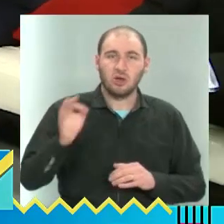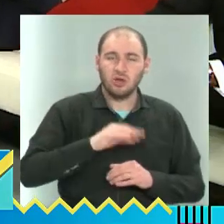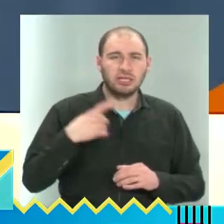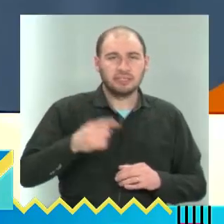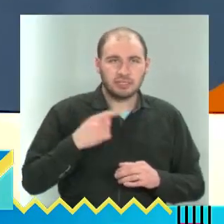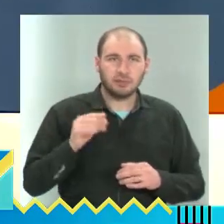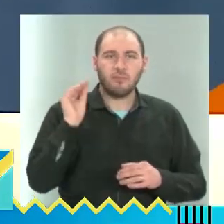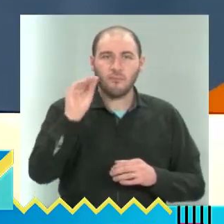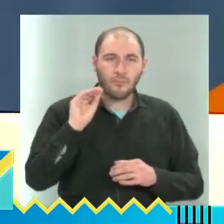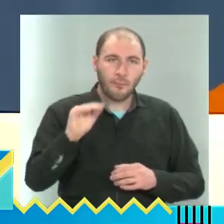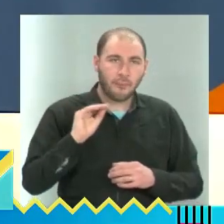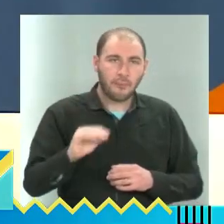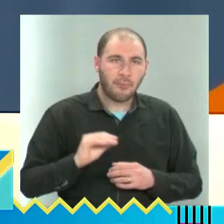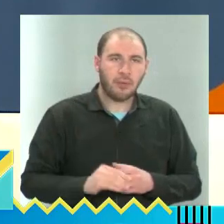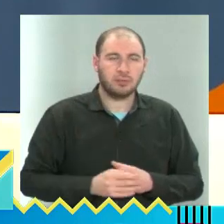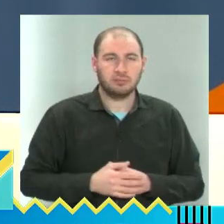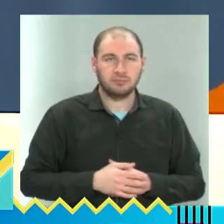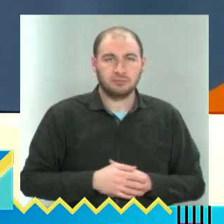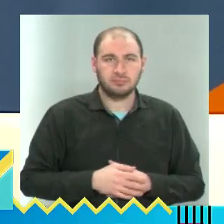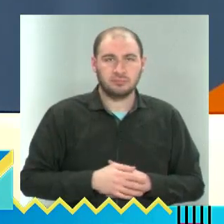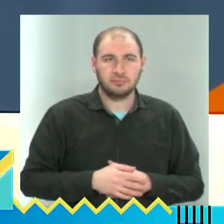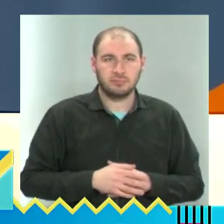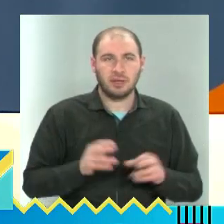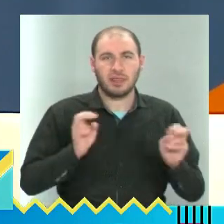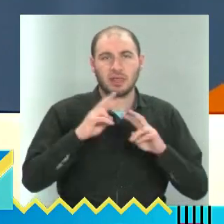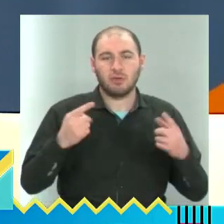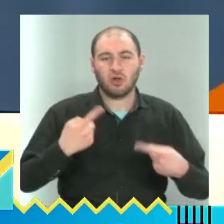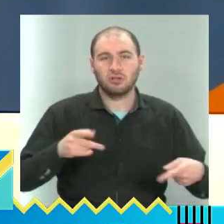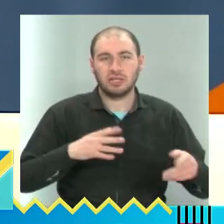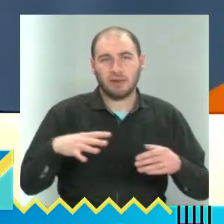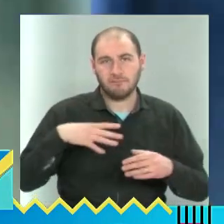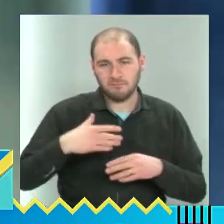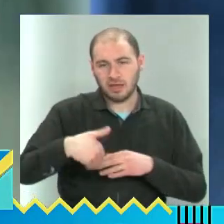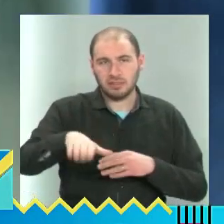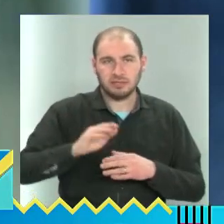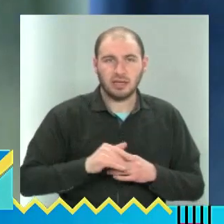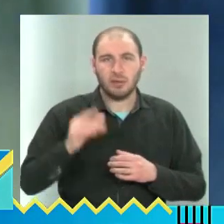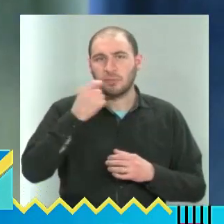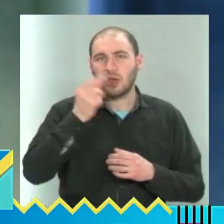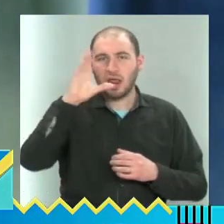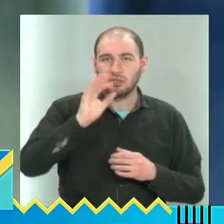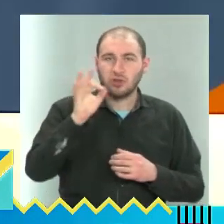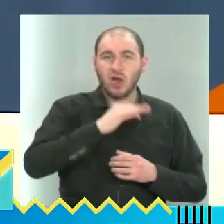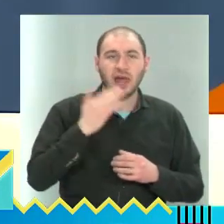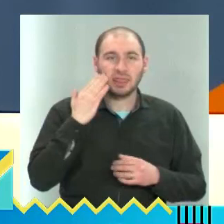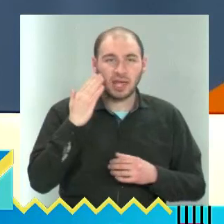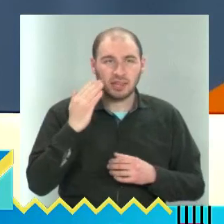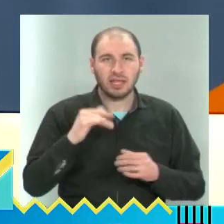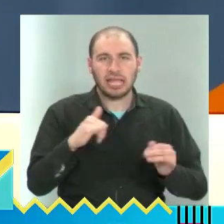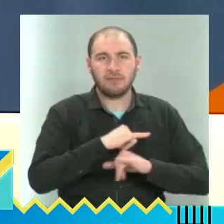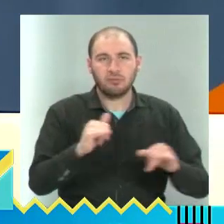permanentemente posteando, digamos, respecto de las actividades que van a tener en la noche o a la tarde. Entonces toda